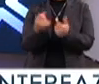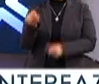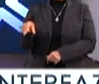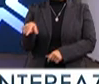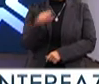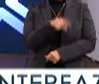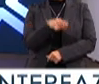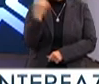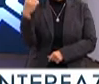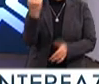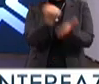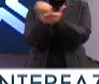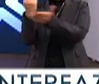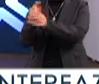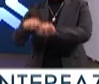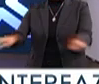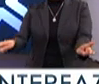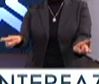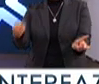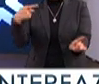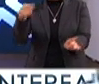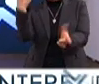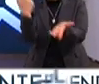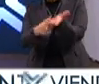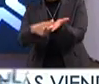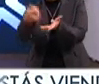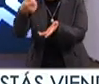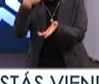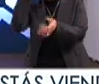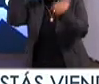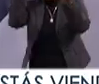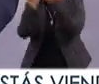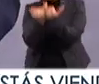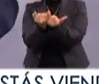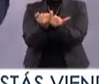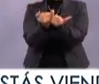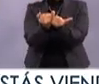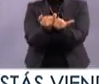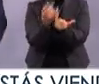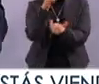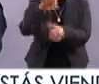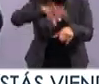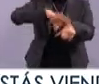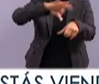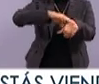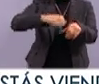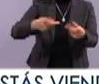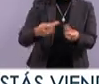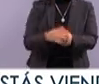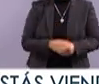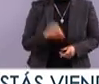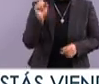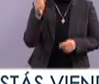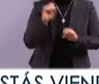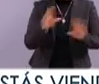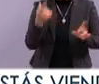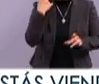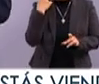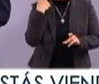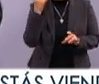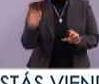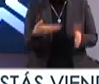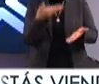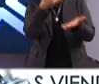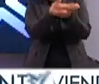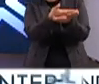lo que cambia son las marcas incluidos incluso la farmacéutica o la farmacia que te lo vende claro más bien lo que